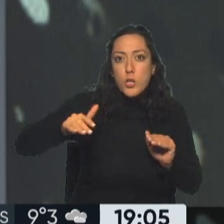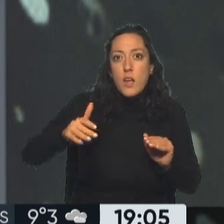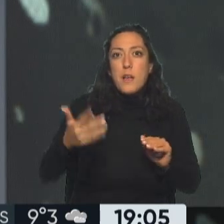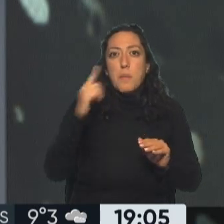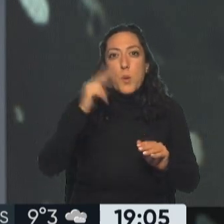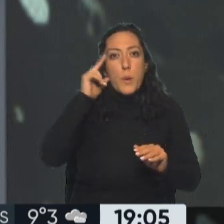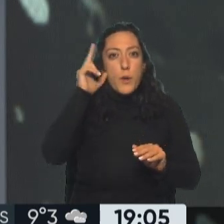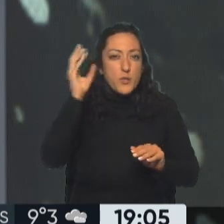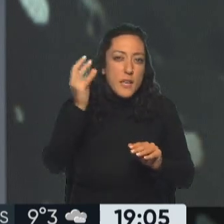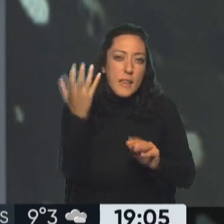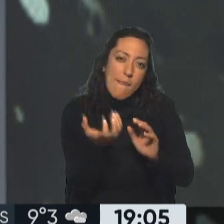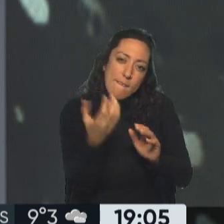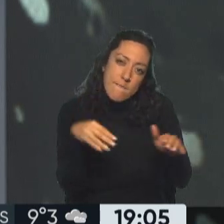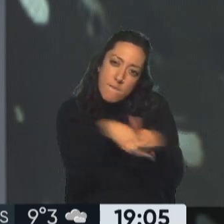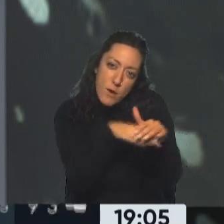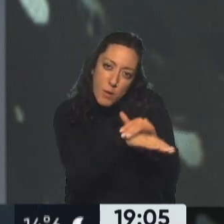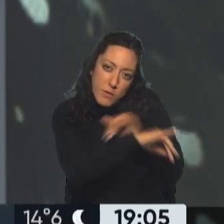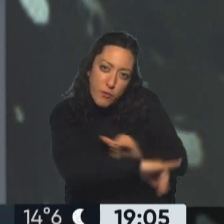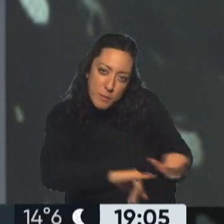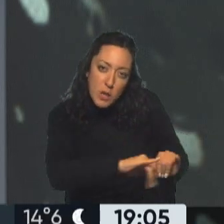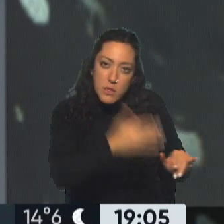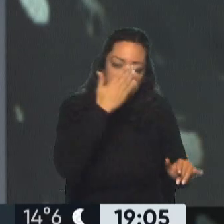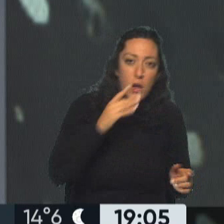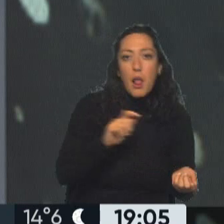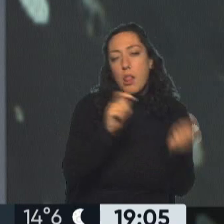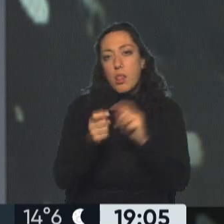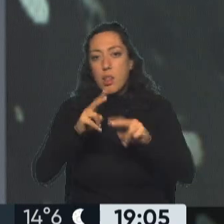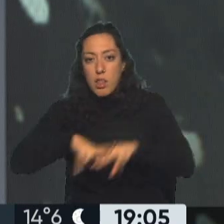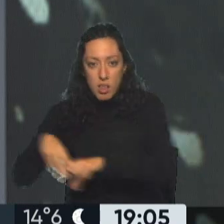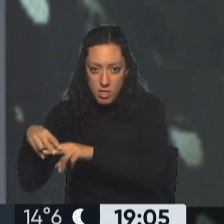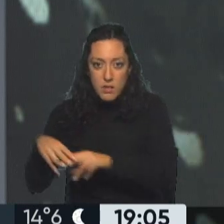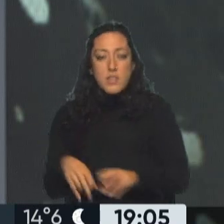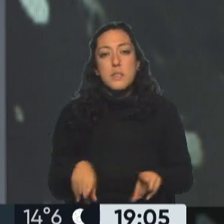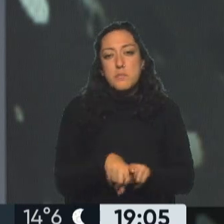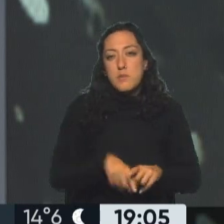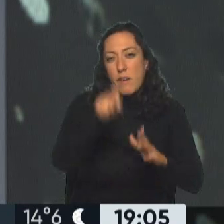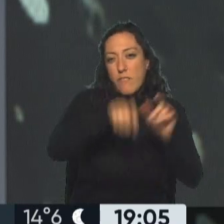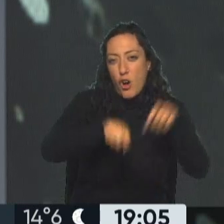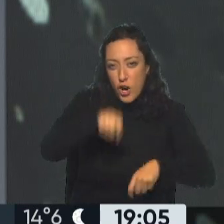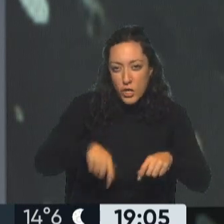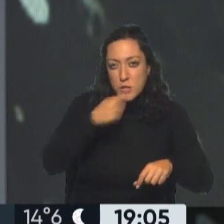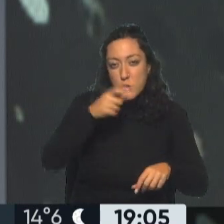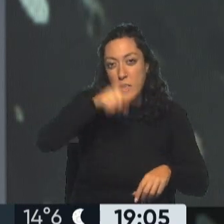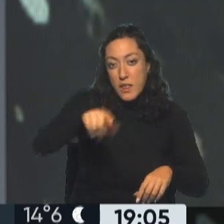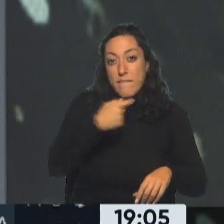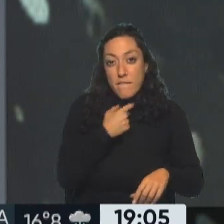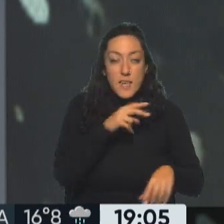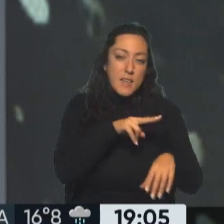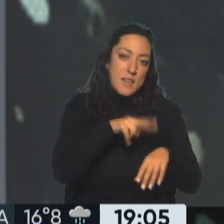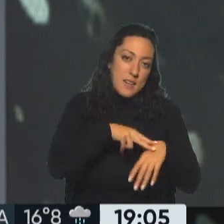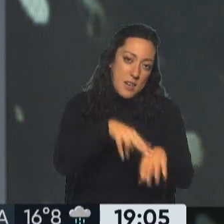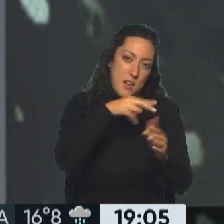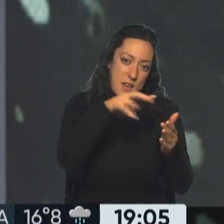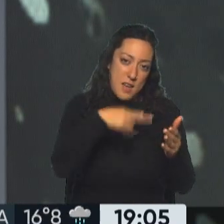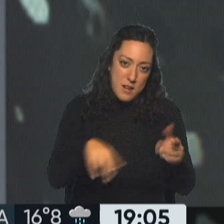pero está bueno si les interesó esto que vayan a leer un poquito los foros que él recomienda si les interesa porque básicamente lo que hace